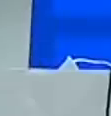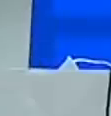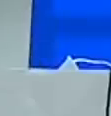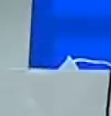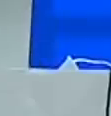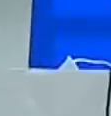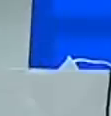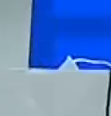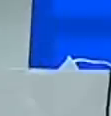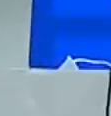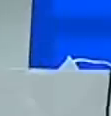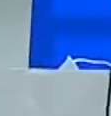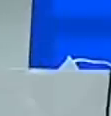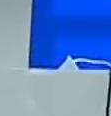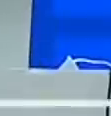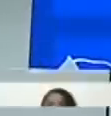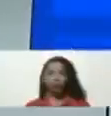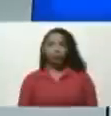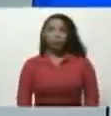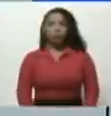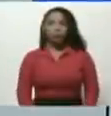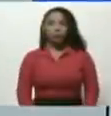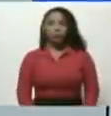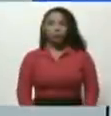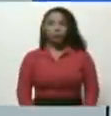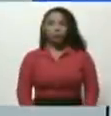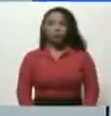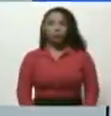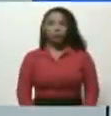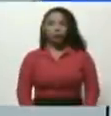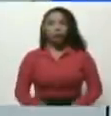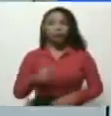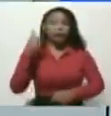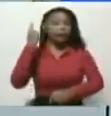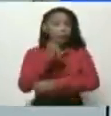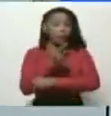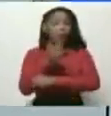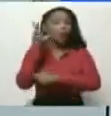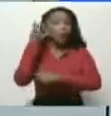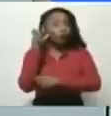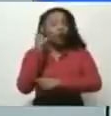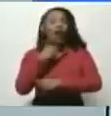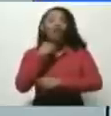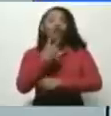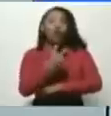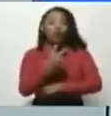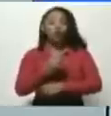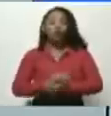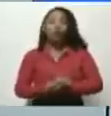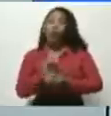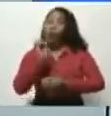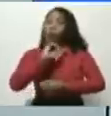Aparentemente no. Es decir, debemos escuchar la voz de IESA, o